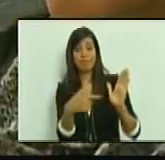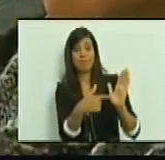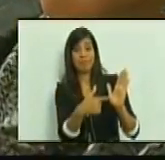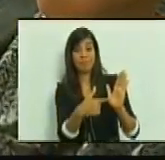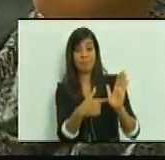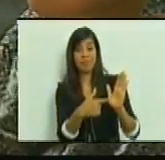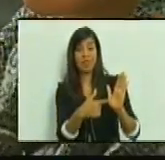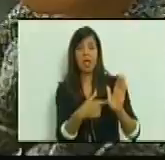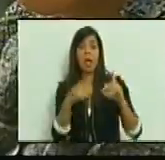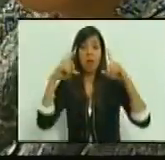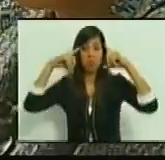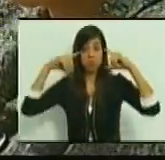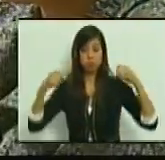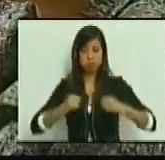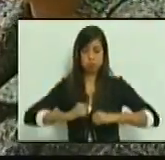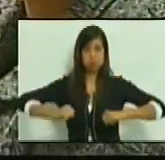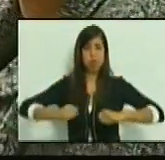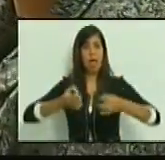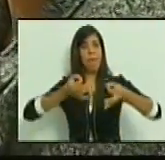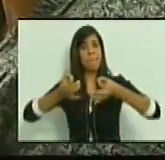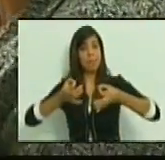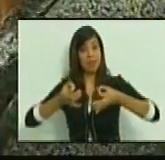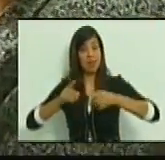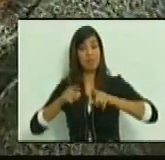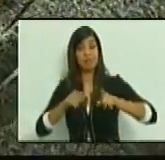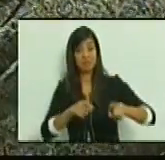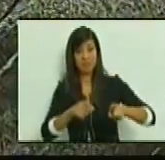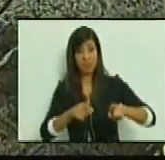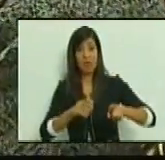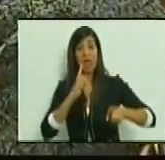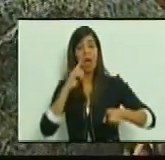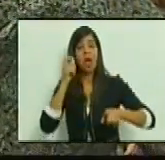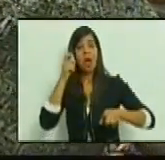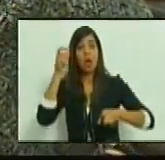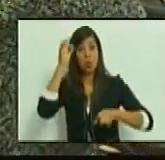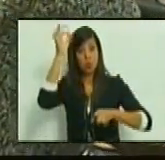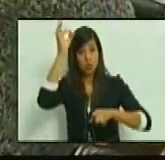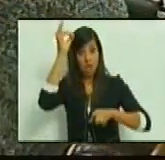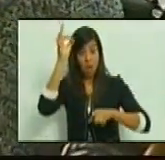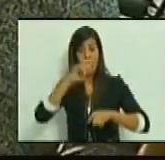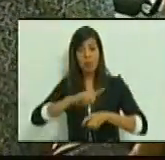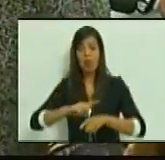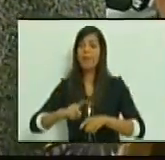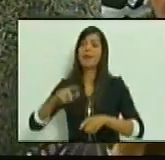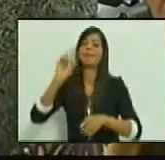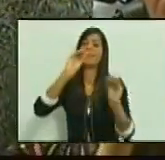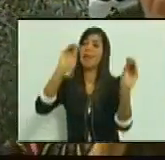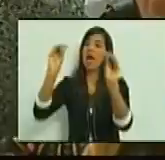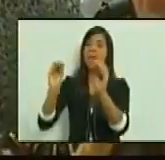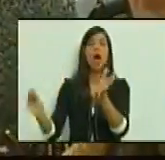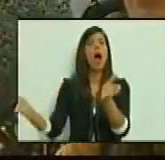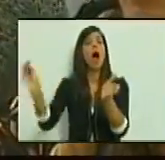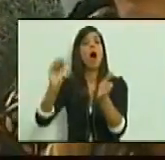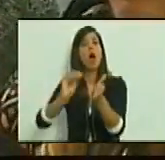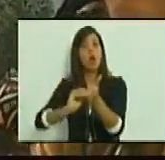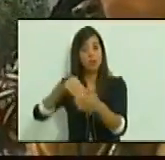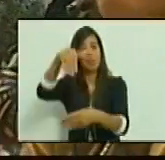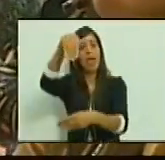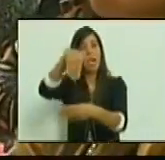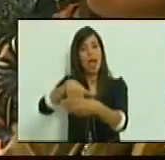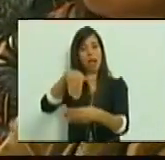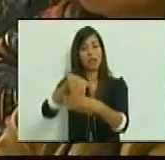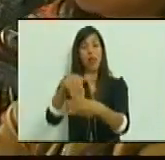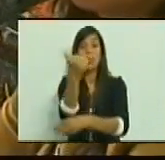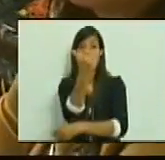valoró como fundamental que este poder constituyente procediese a la convocatoria de elecciones para dicho Estado,